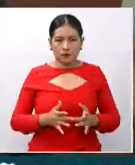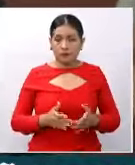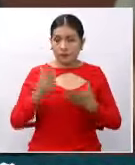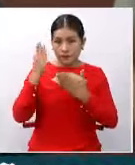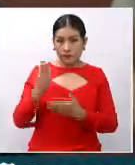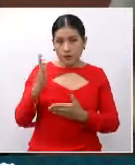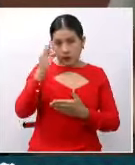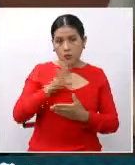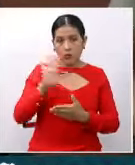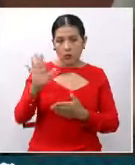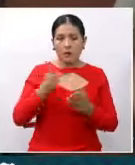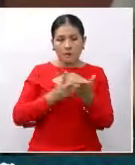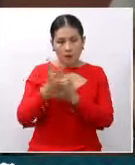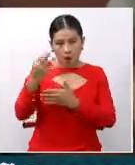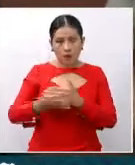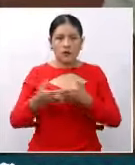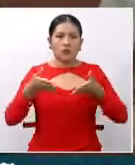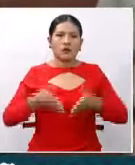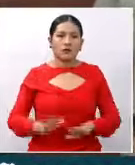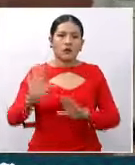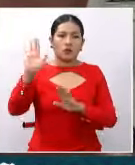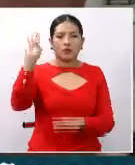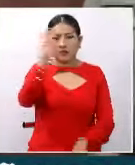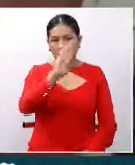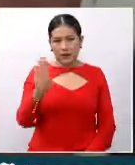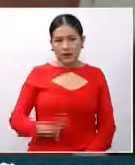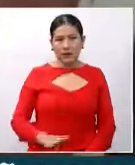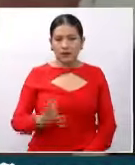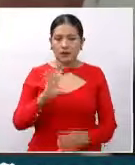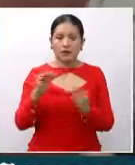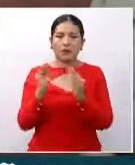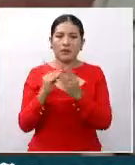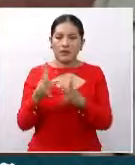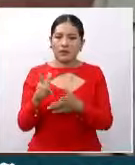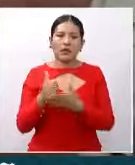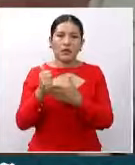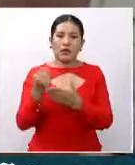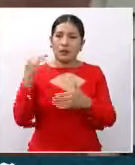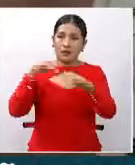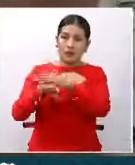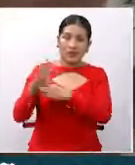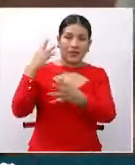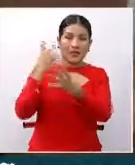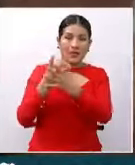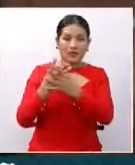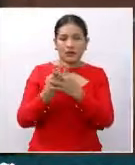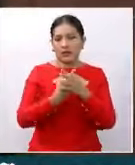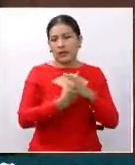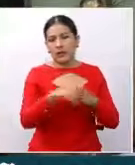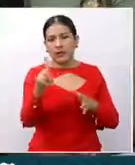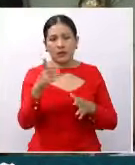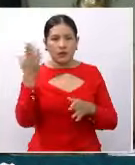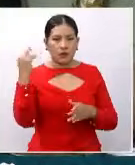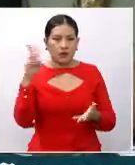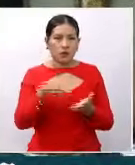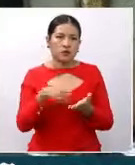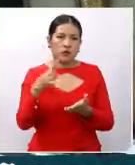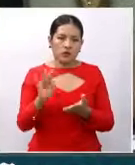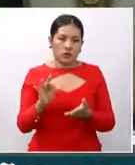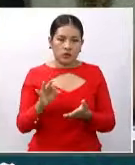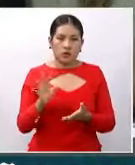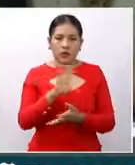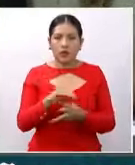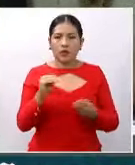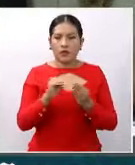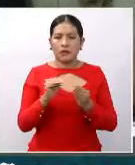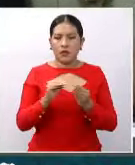pero además, también ha sido protagonista de 2 fugas de prisión en 2019,